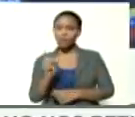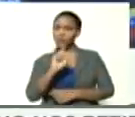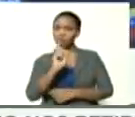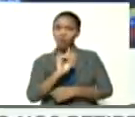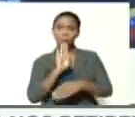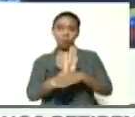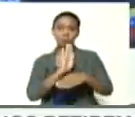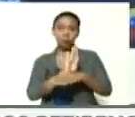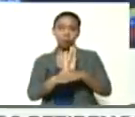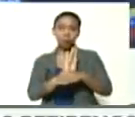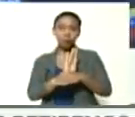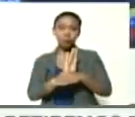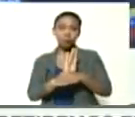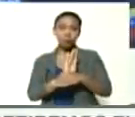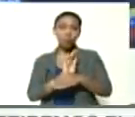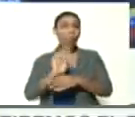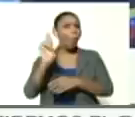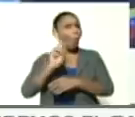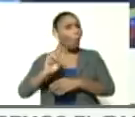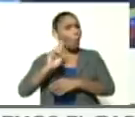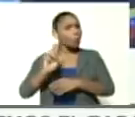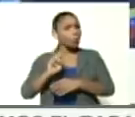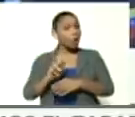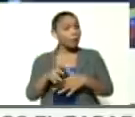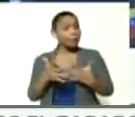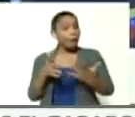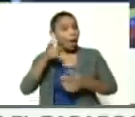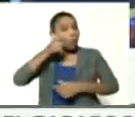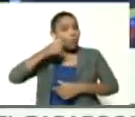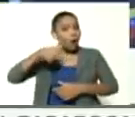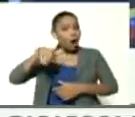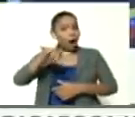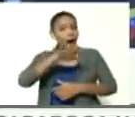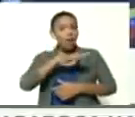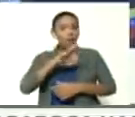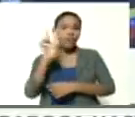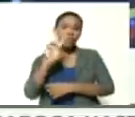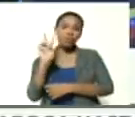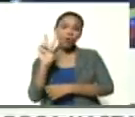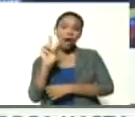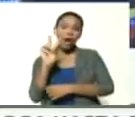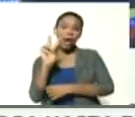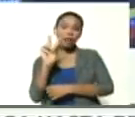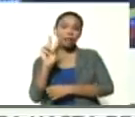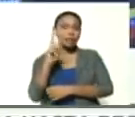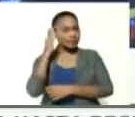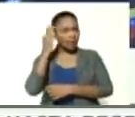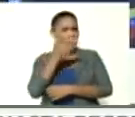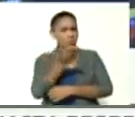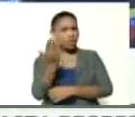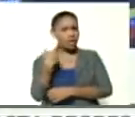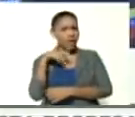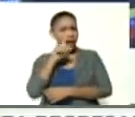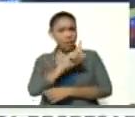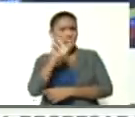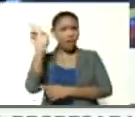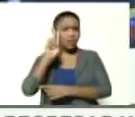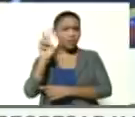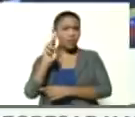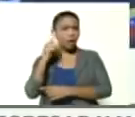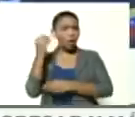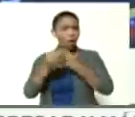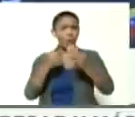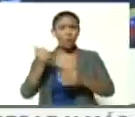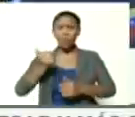amparados. Y utilizan incluso a la población venezolana, colombiana. Saben ustedes que tanto en La Victoria como en Arauca,